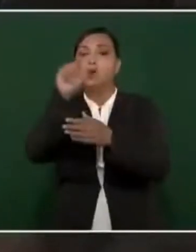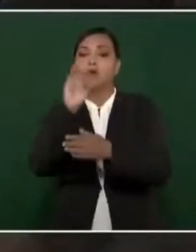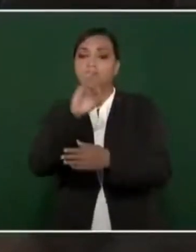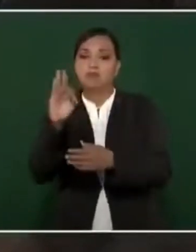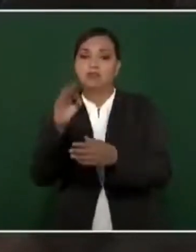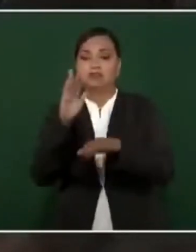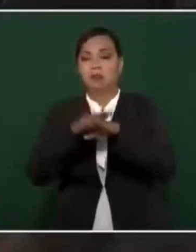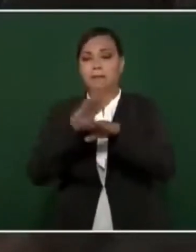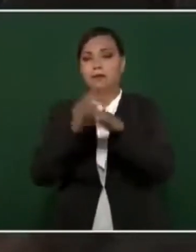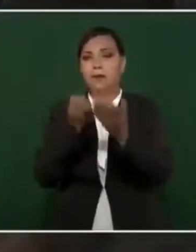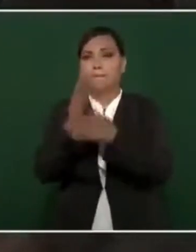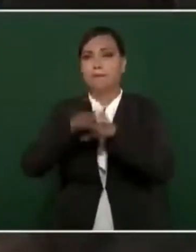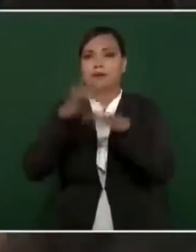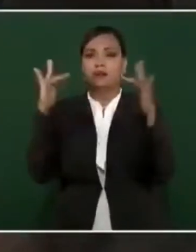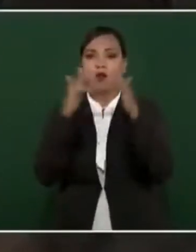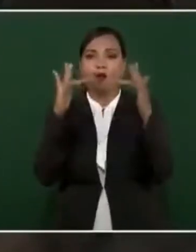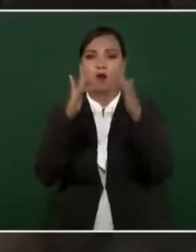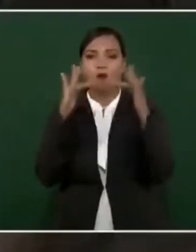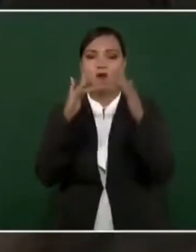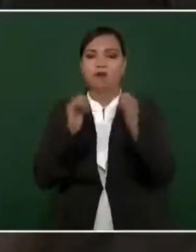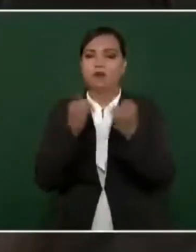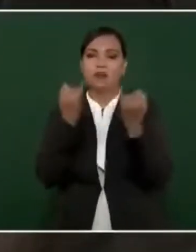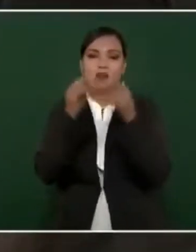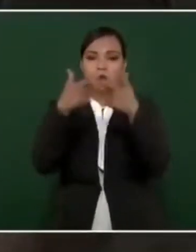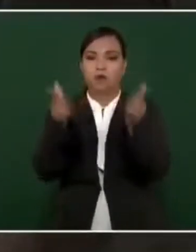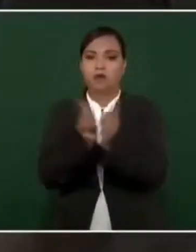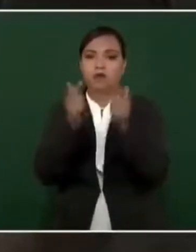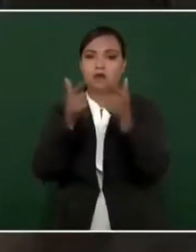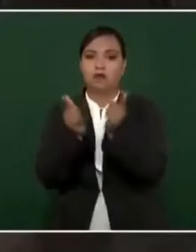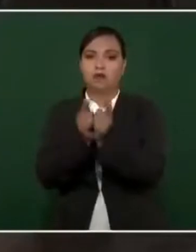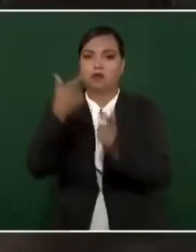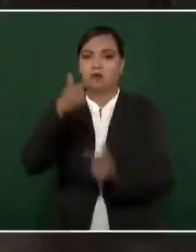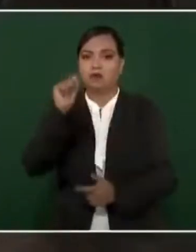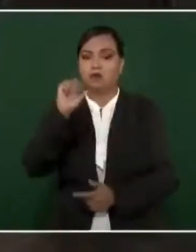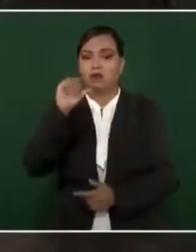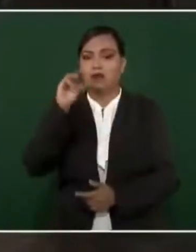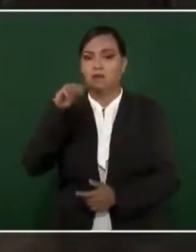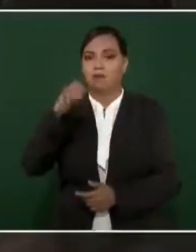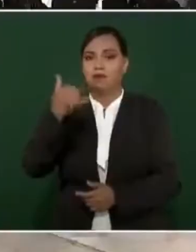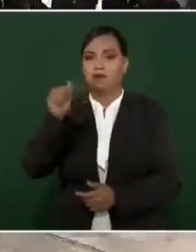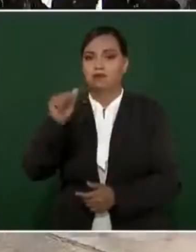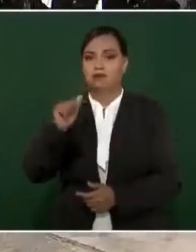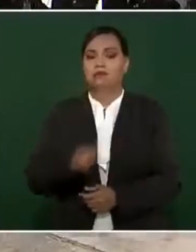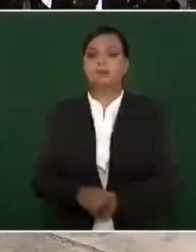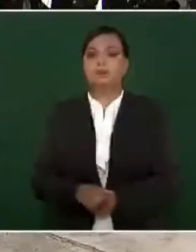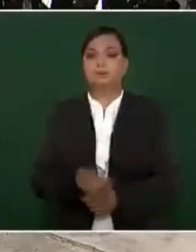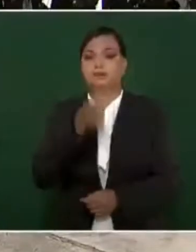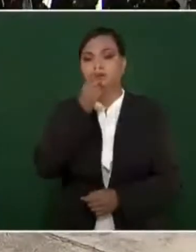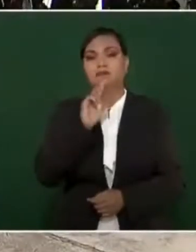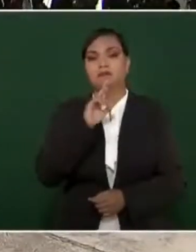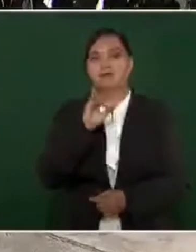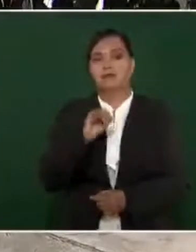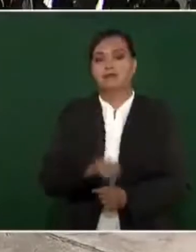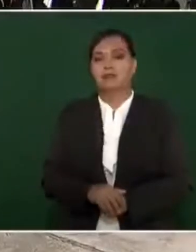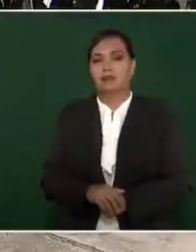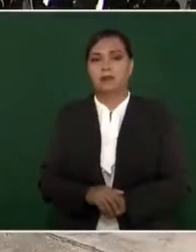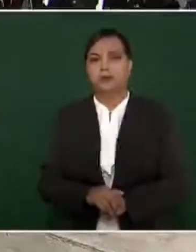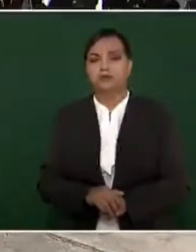Guacamaya. Sí, porque ¿Qué pasaba con esa información que tenía la Secretaría?